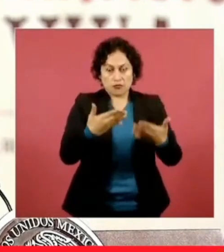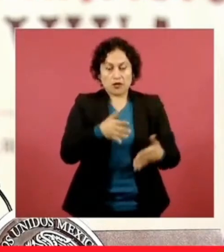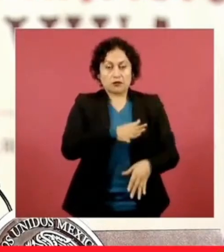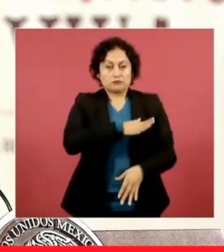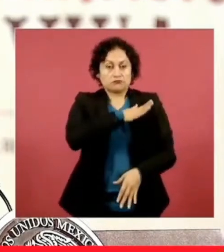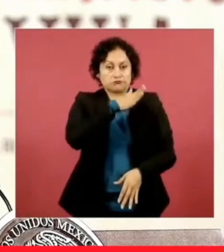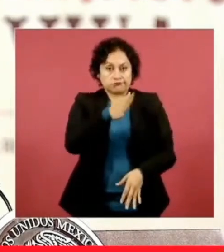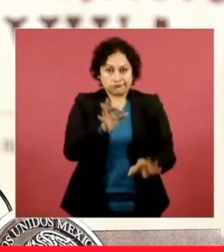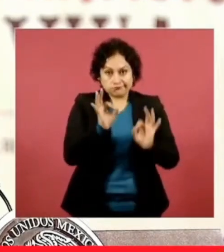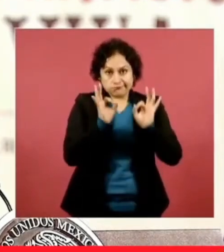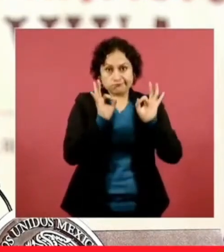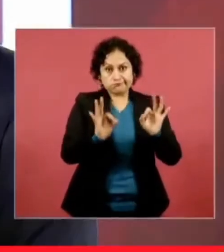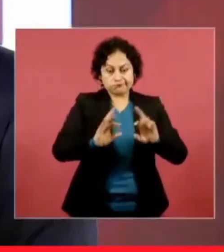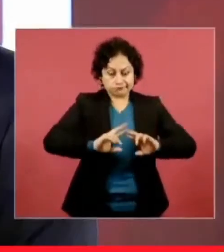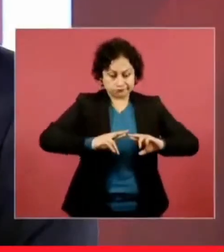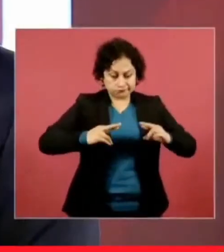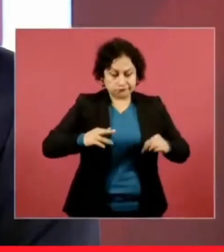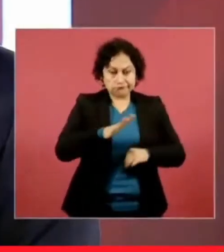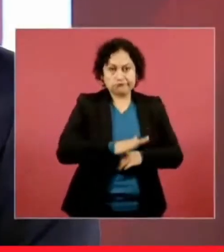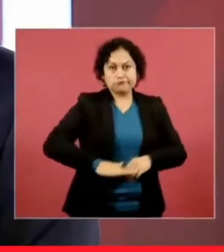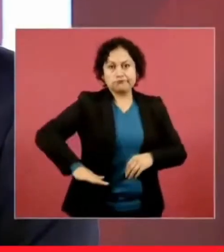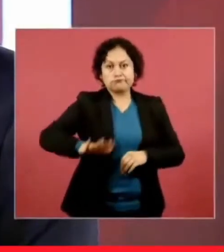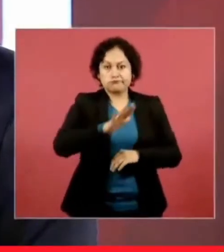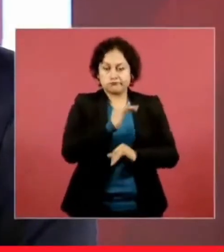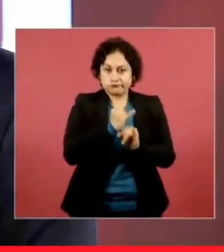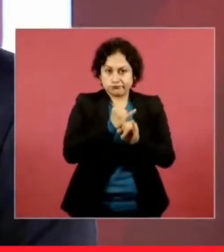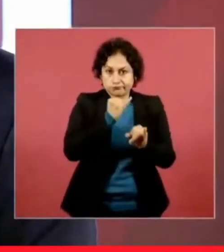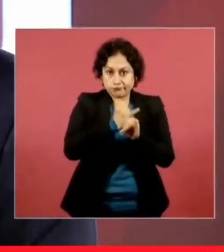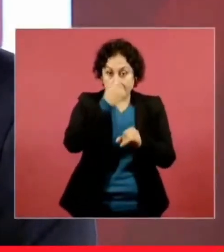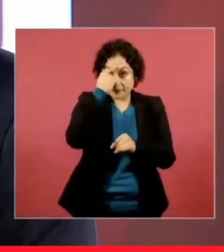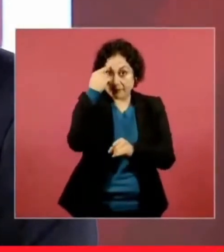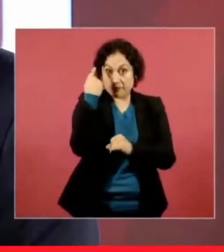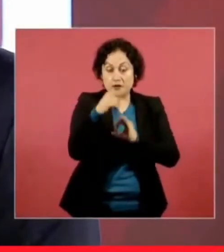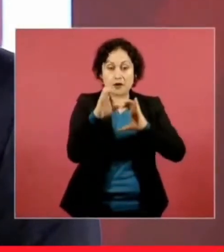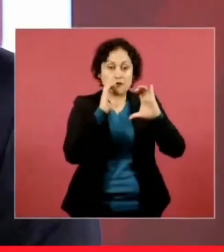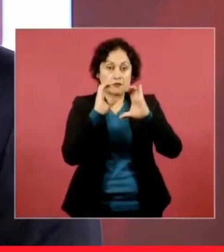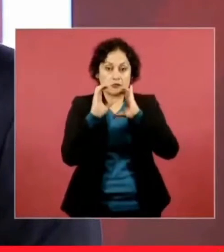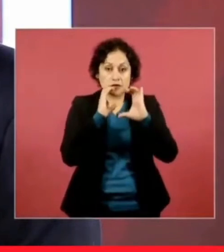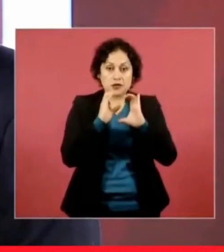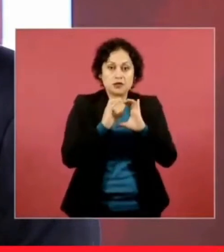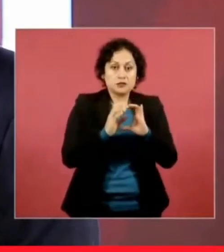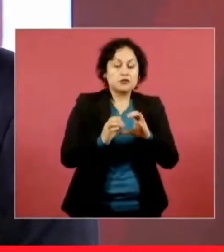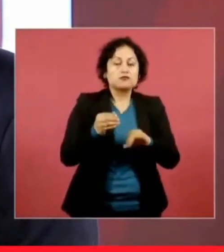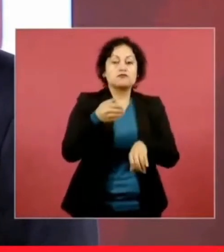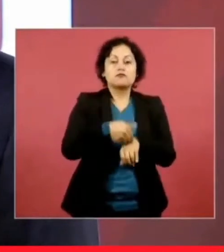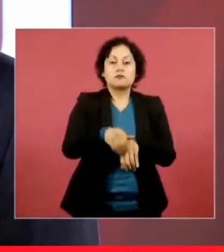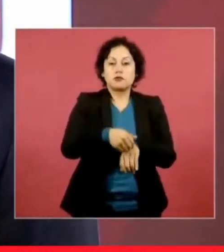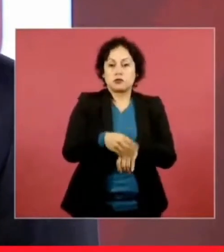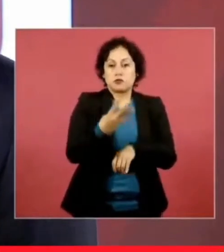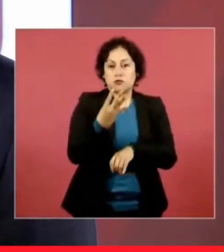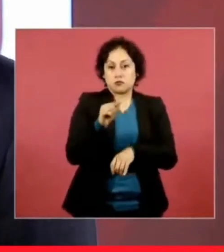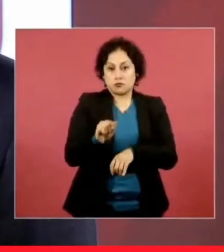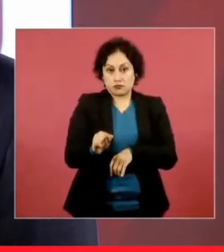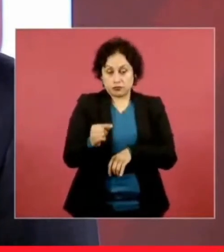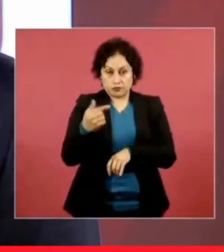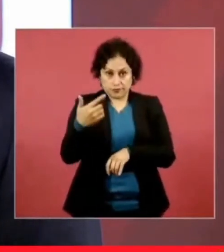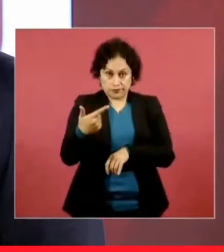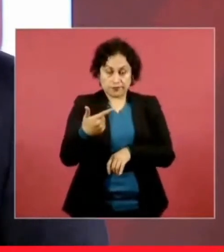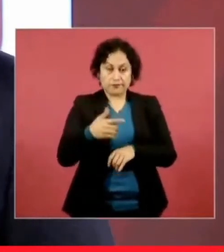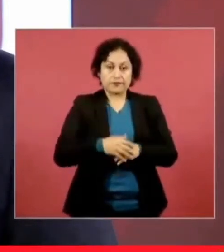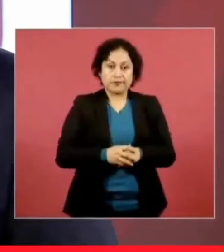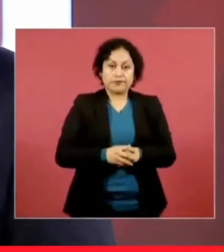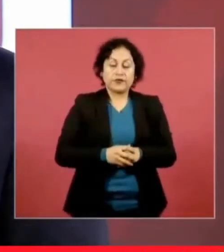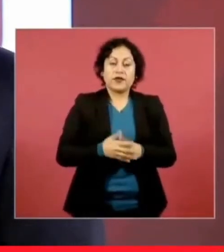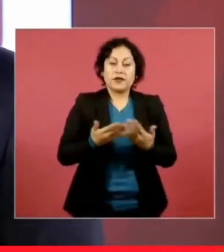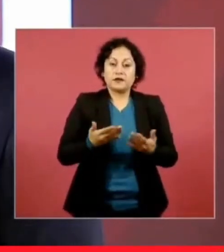red de telecomunicaciones con las tecnologías más modernas del país, 4.5G, que está siendo desplegada, como ya se comentó, en